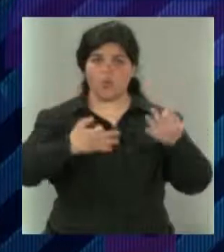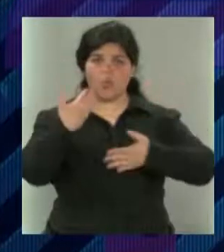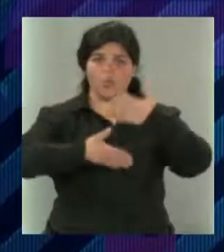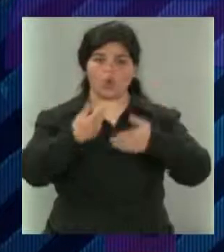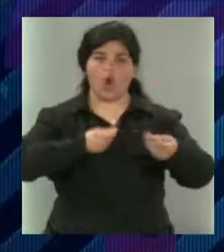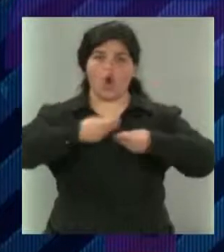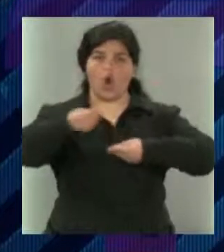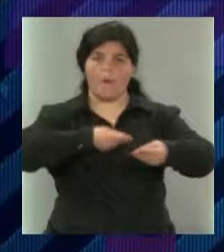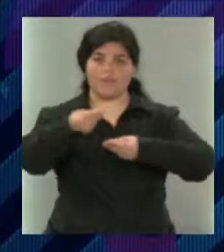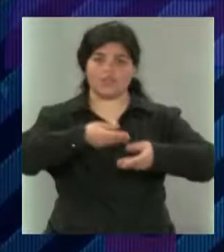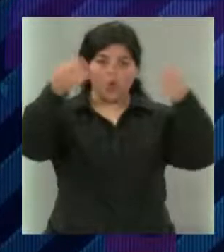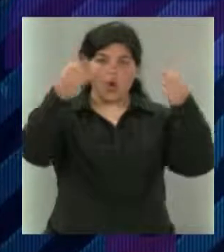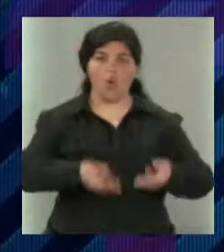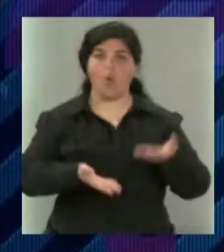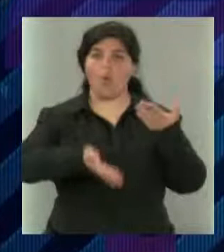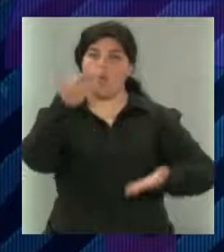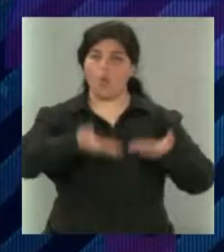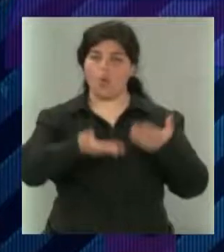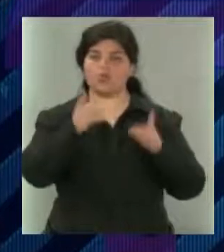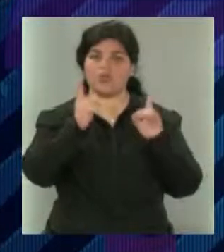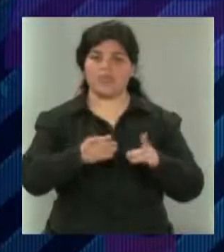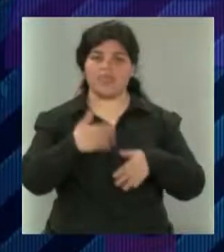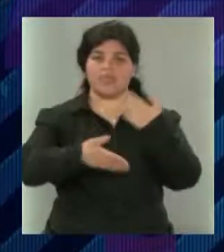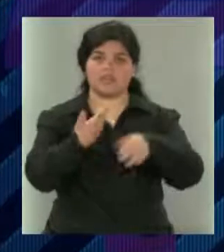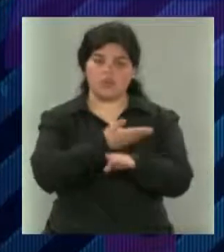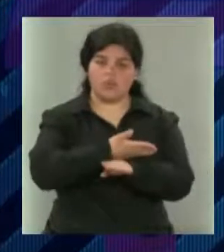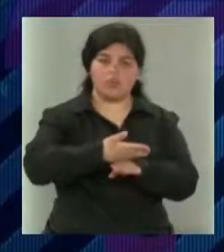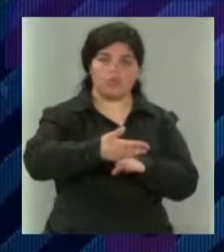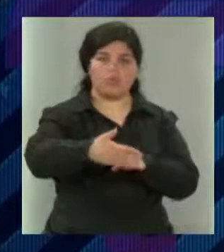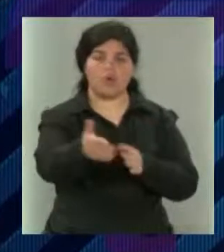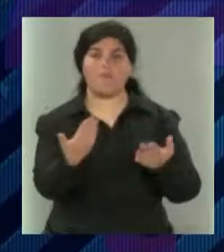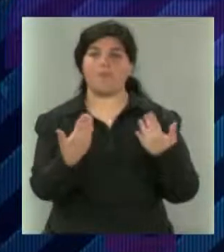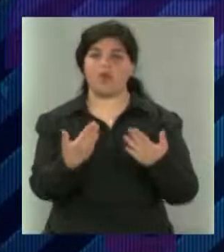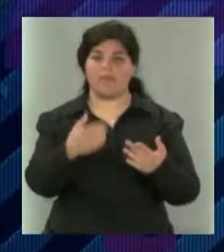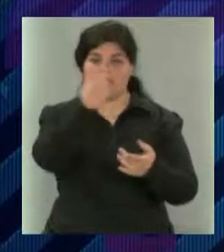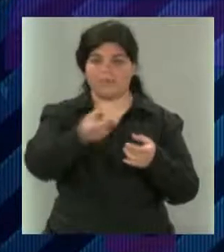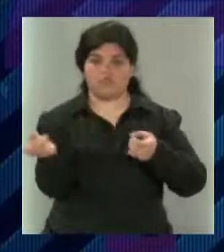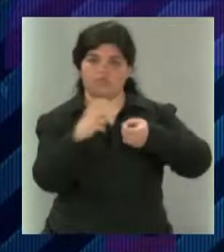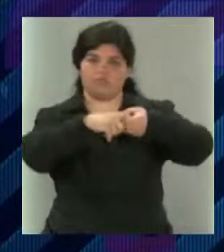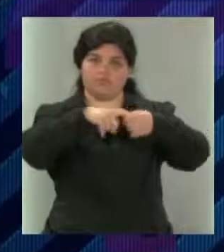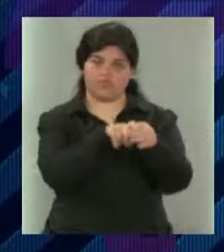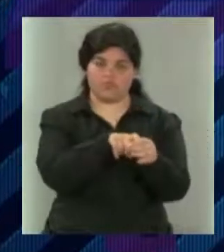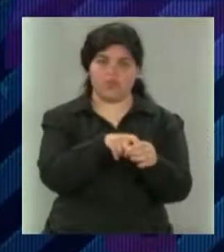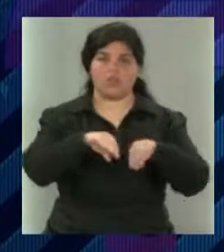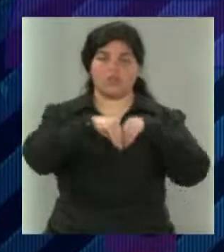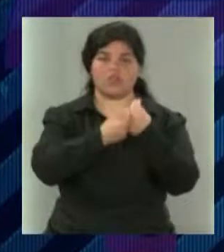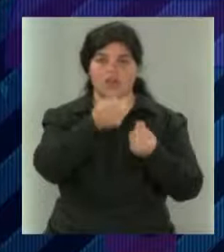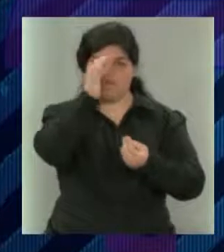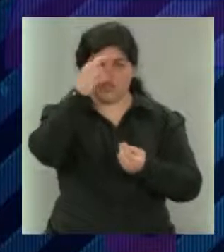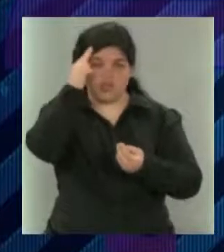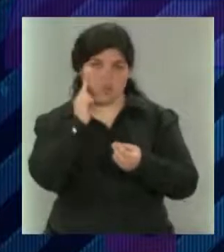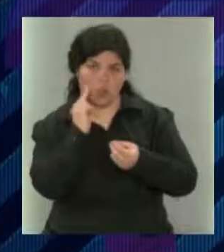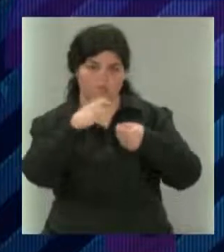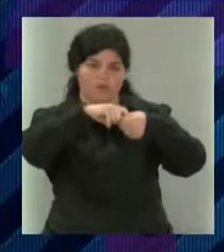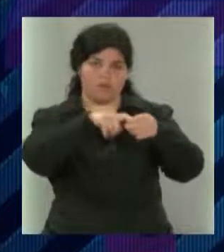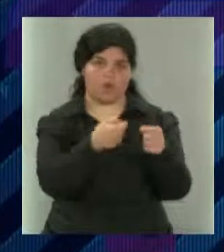comercio justo para la actividad, como también un desarrollo sustentable a largo plazo para los productores asociados. Nuclea 29 cooperativas de primer